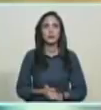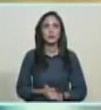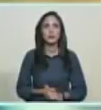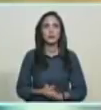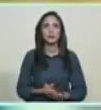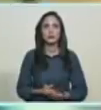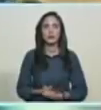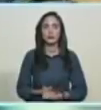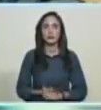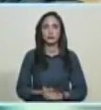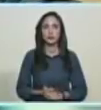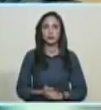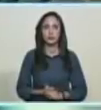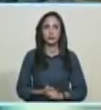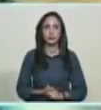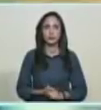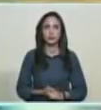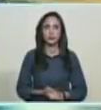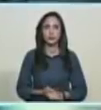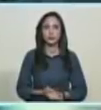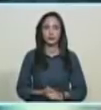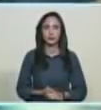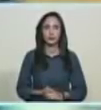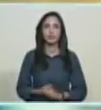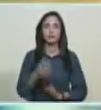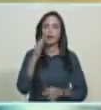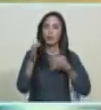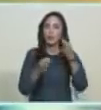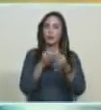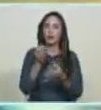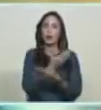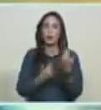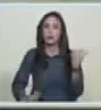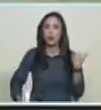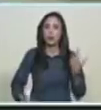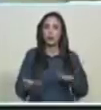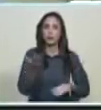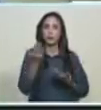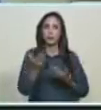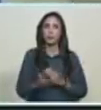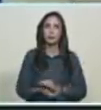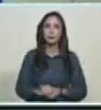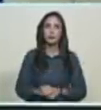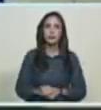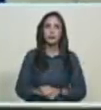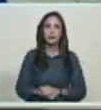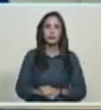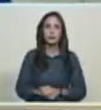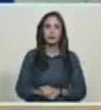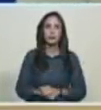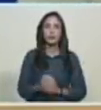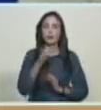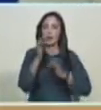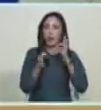micrófono. Calixto Ortega, adelante, por favor. Gracias, presidente. Bueno, no, básicamente